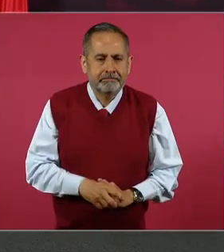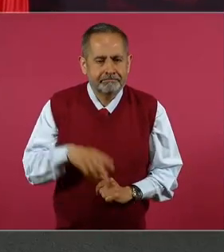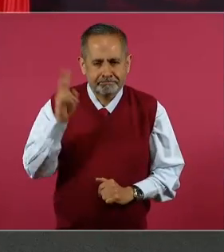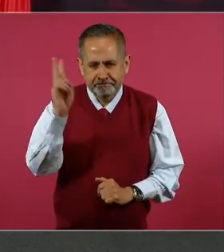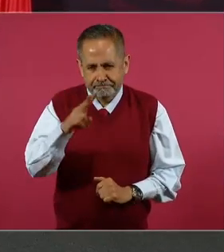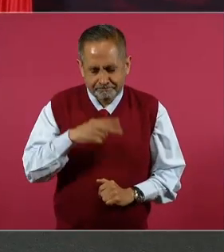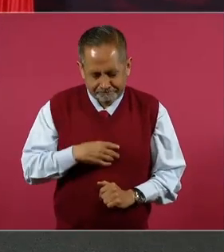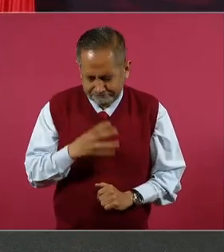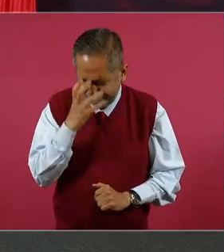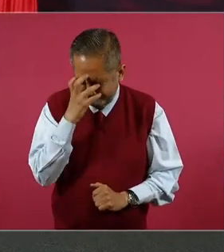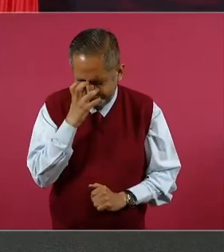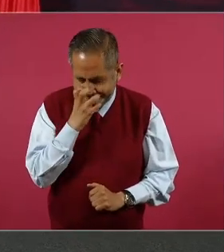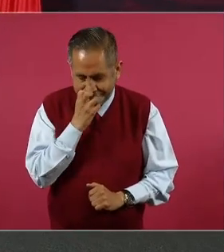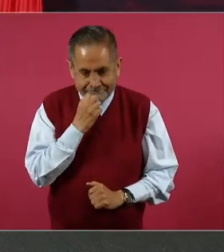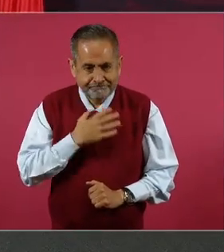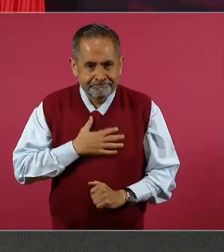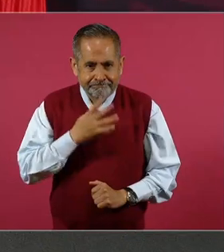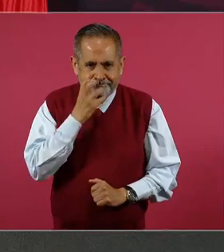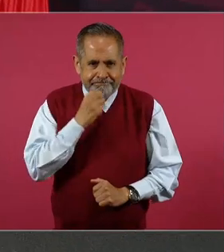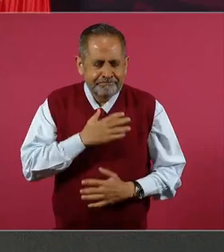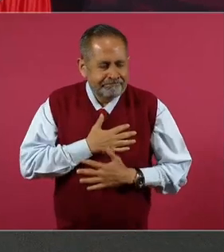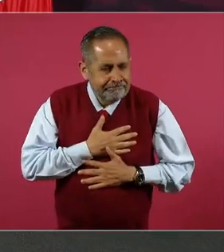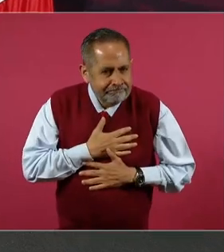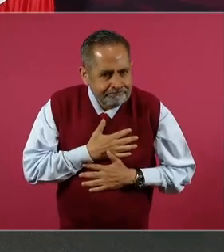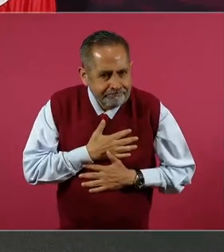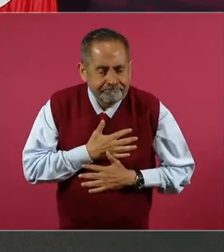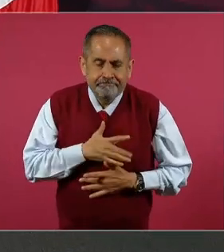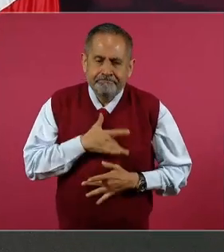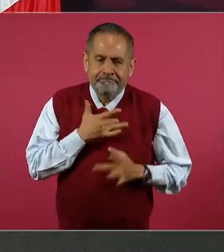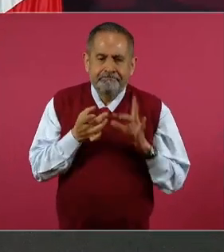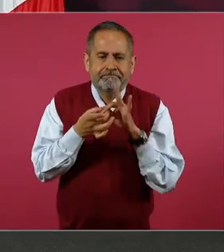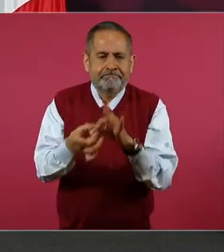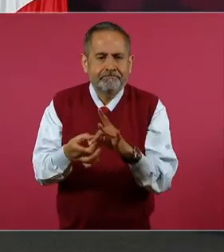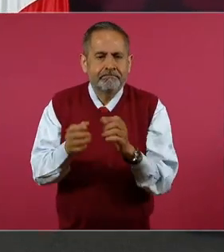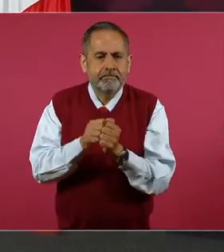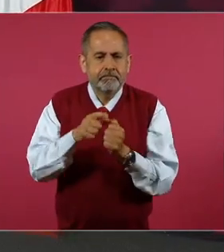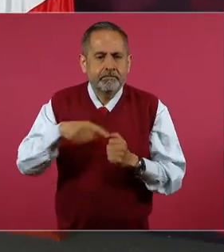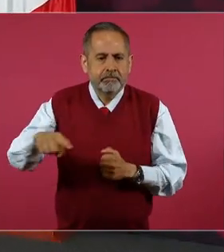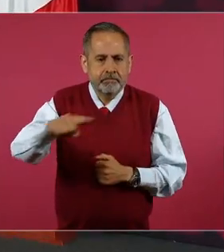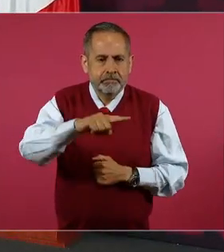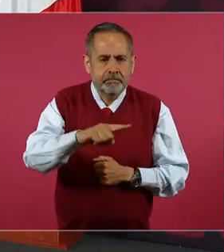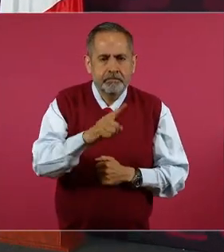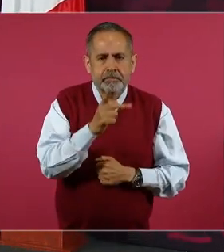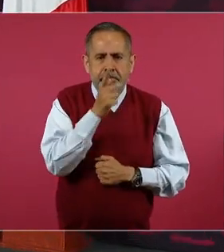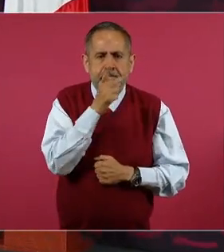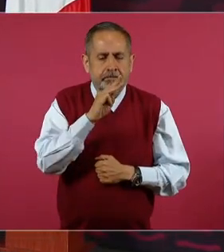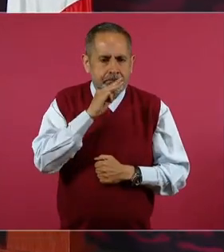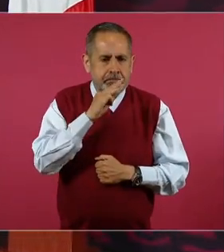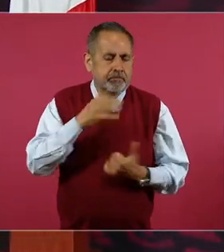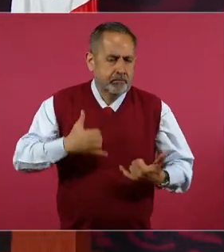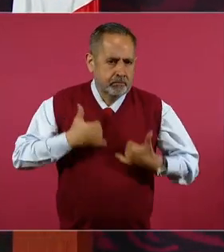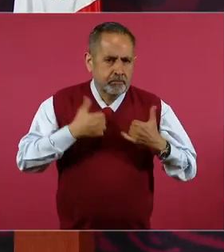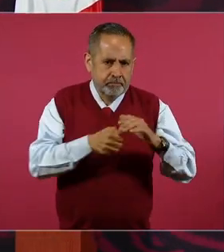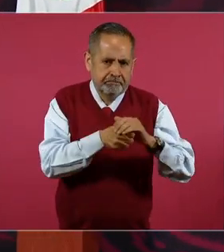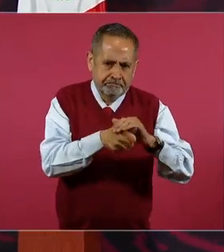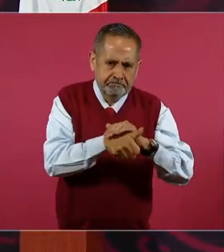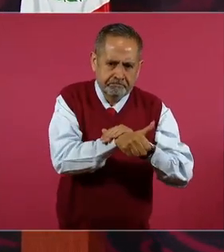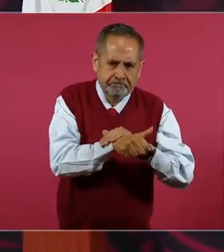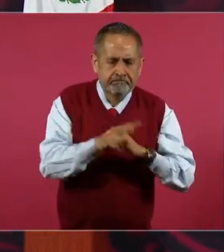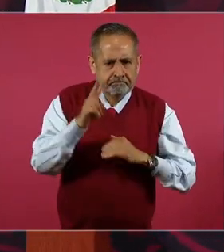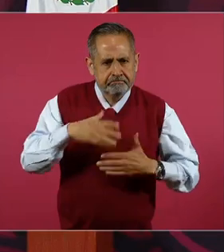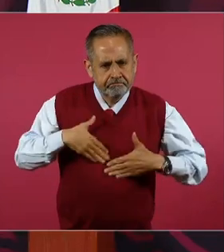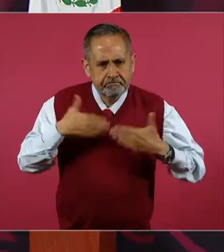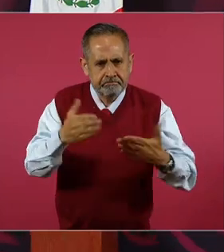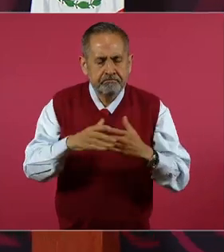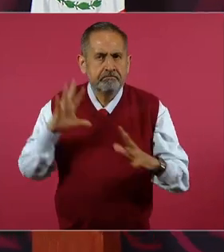tristeza y manifestar mi solidaridad con las madres y los padres de los jóvenes de Ayotzinapa. Porque